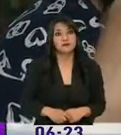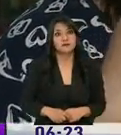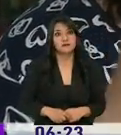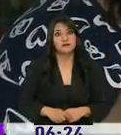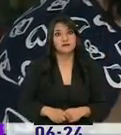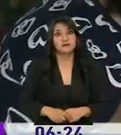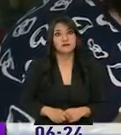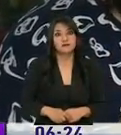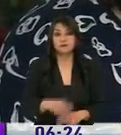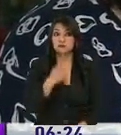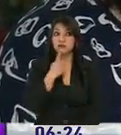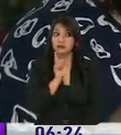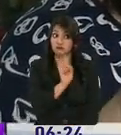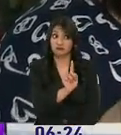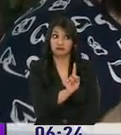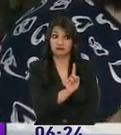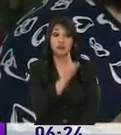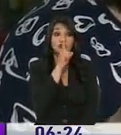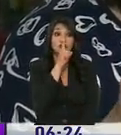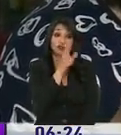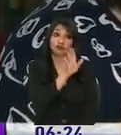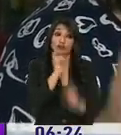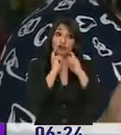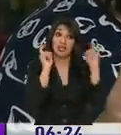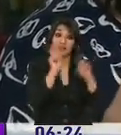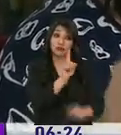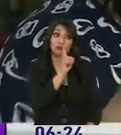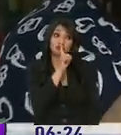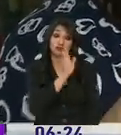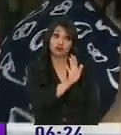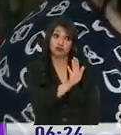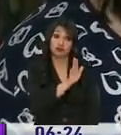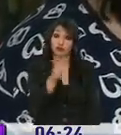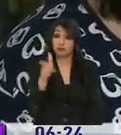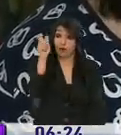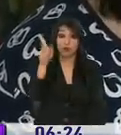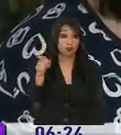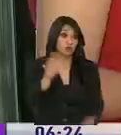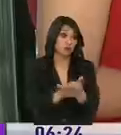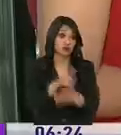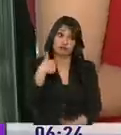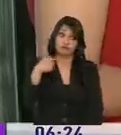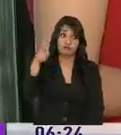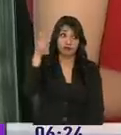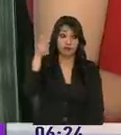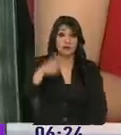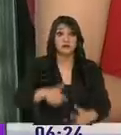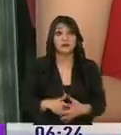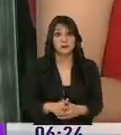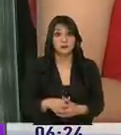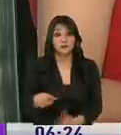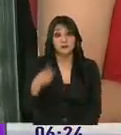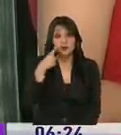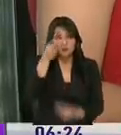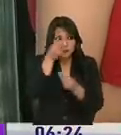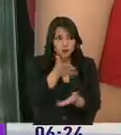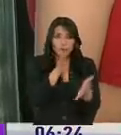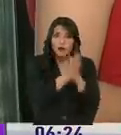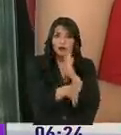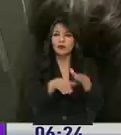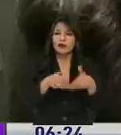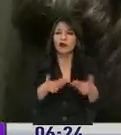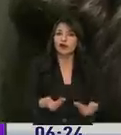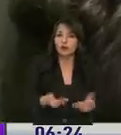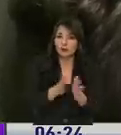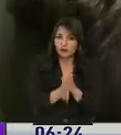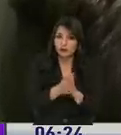Y me dijo, no salgas, no grites primero, me dijo, no grites porque le mato a tu marido. Mauricio relata cómo ocurrieron los hechos, pues